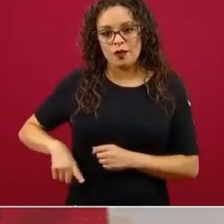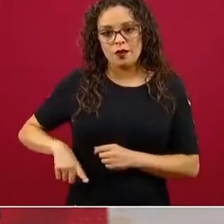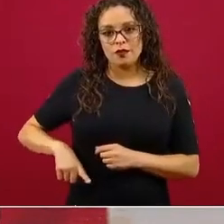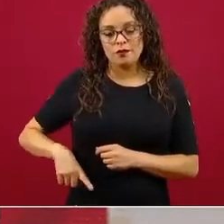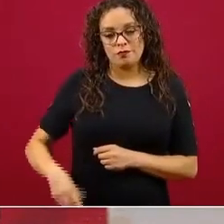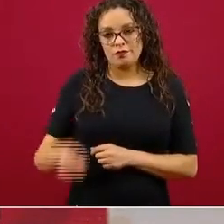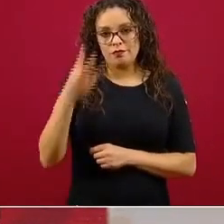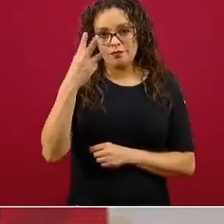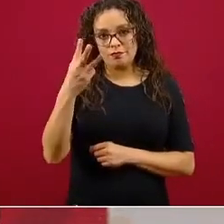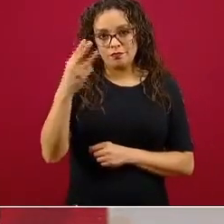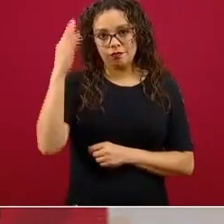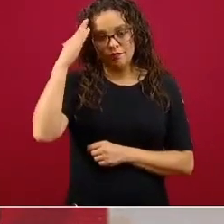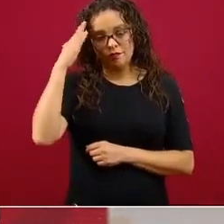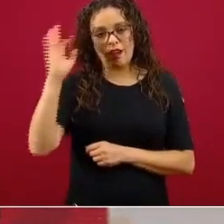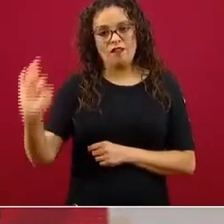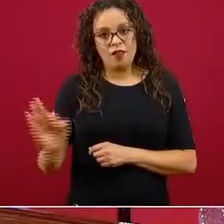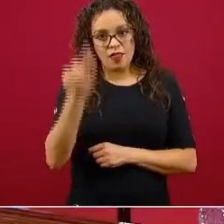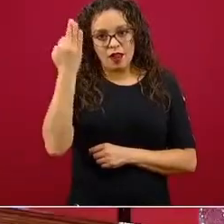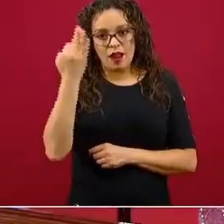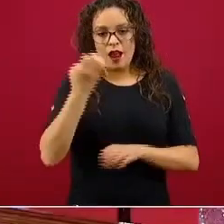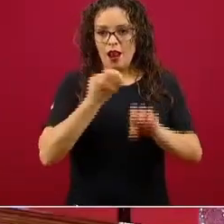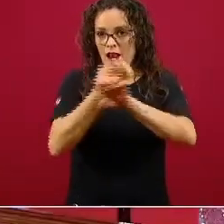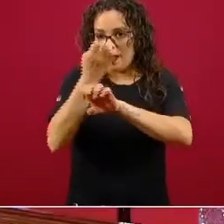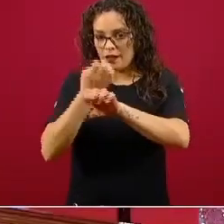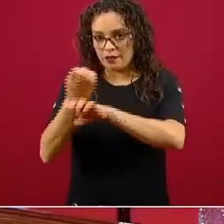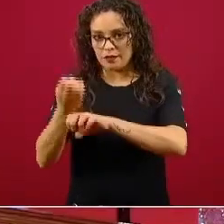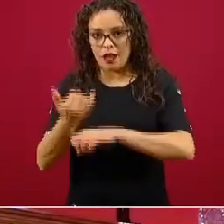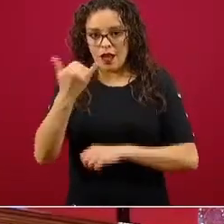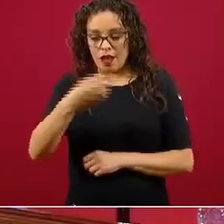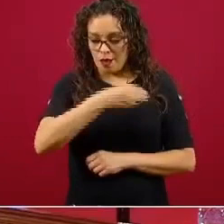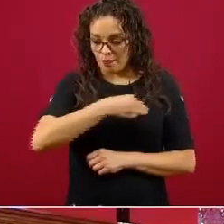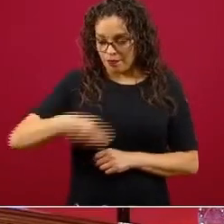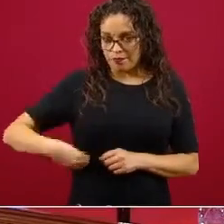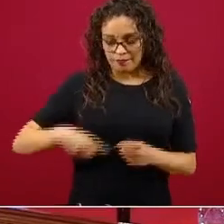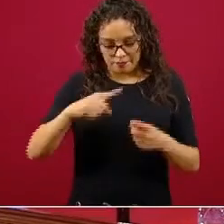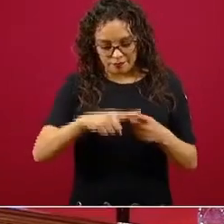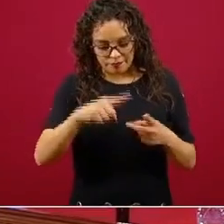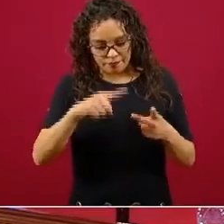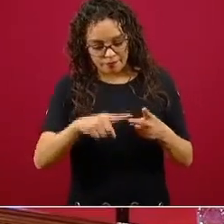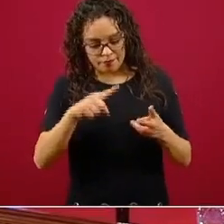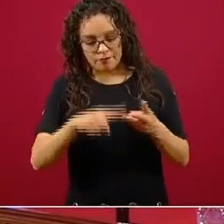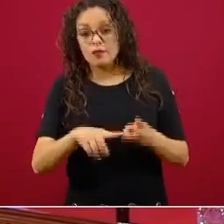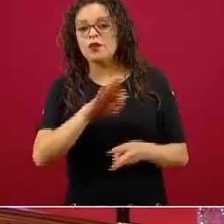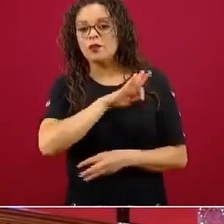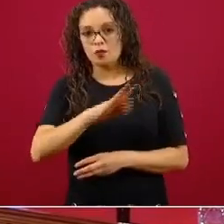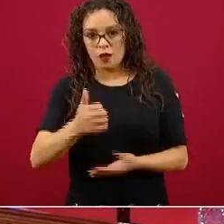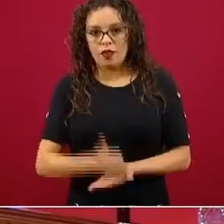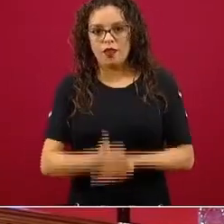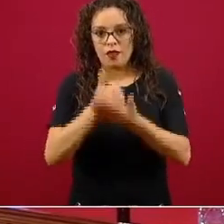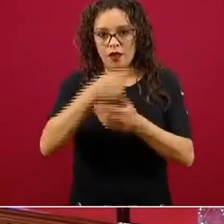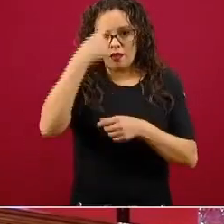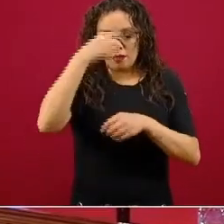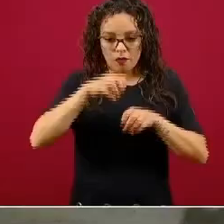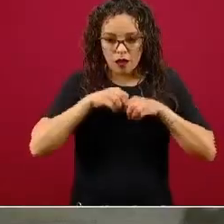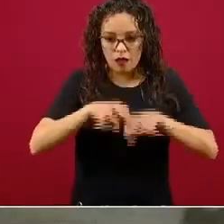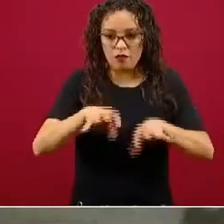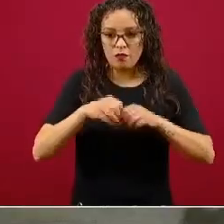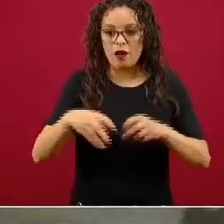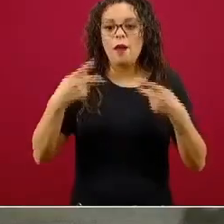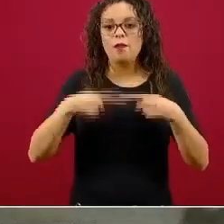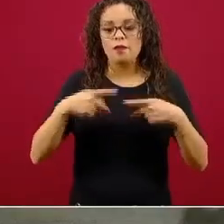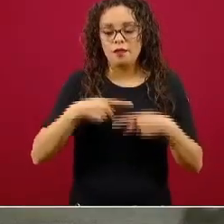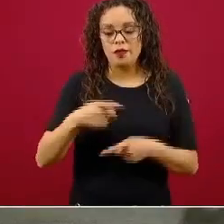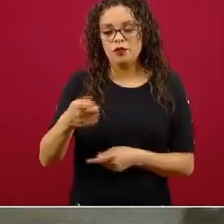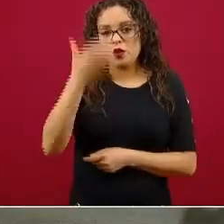gobierno, federal, estatal y municipal, pueden ayudar a difundirlo. Muchas gracias.